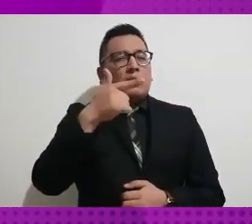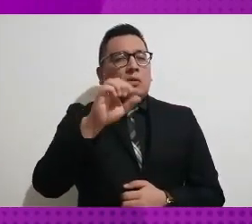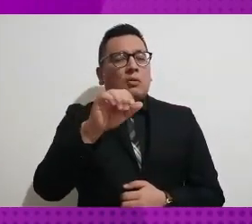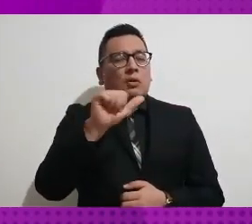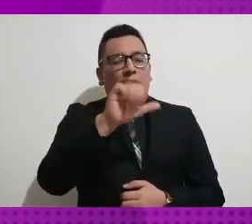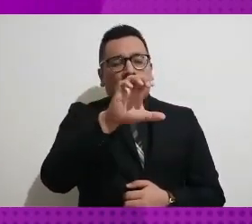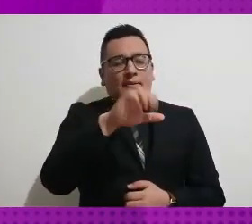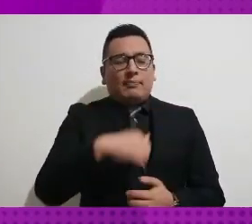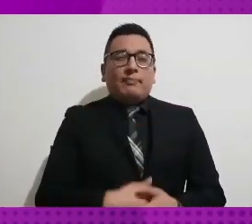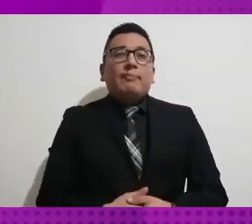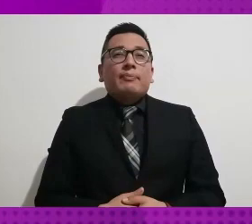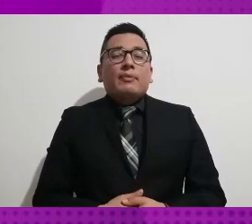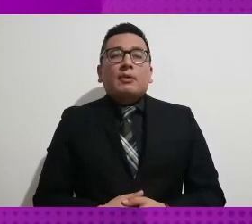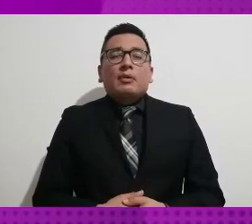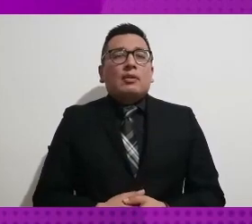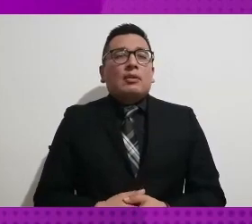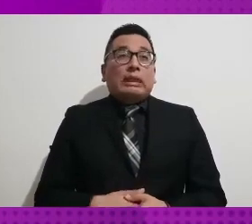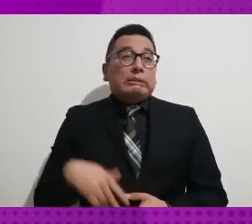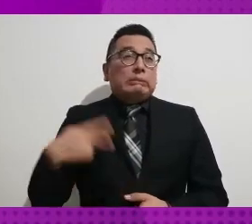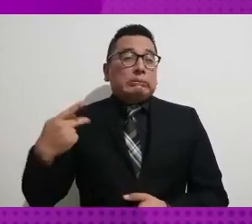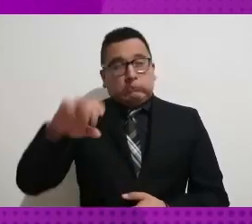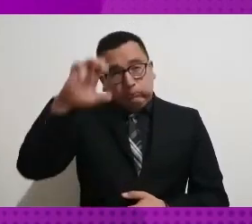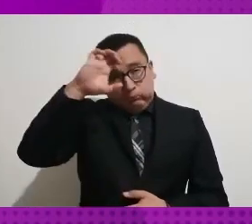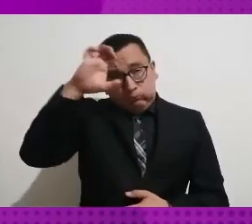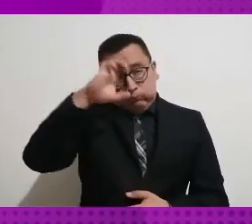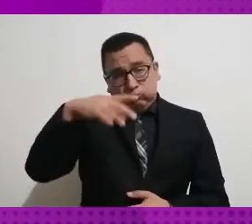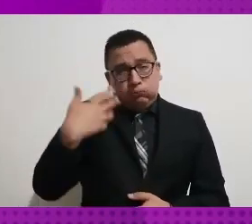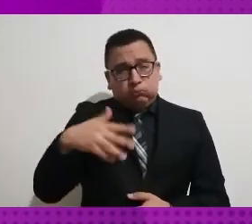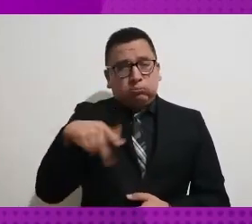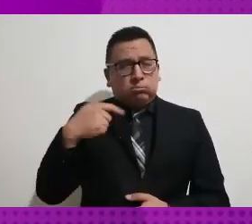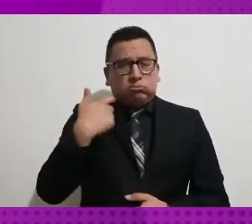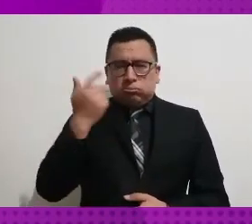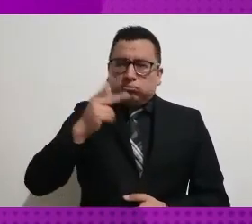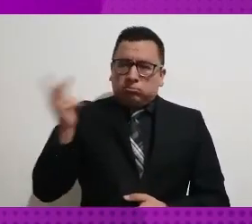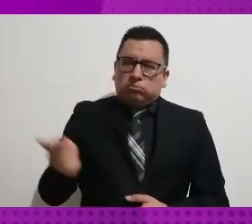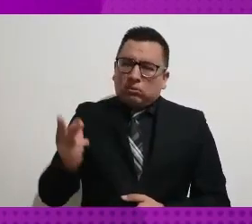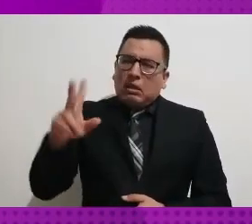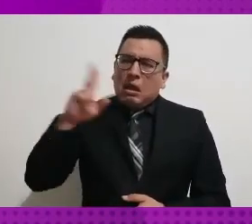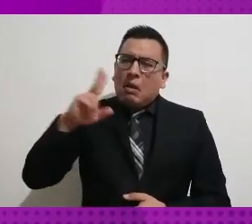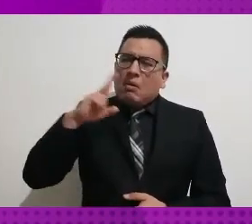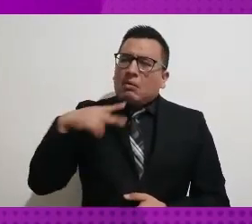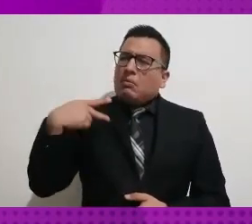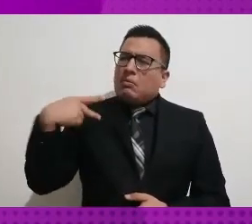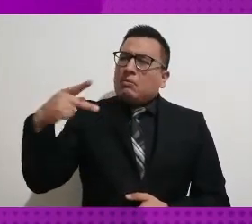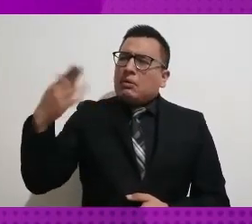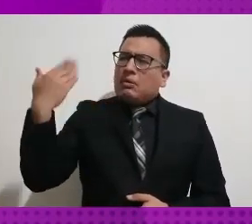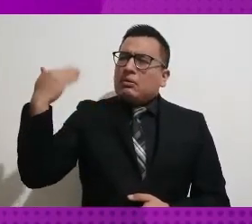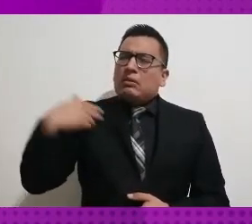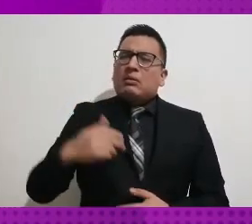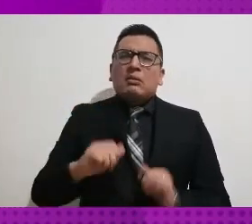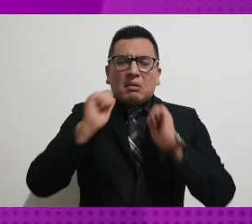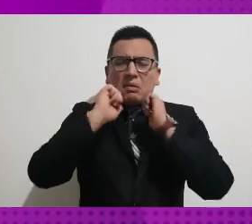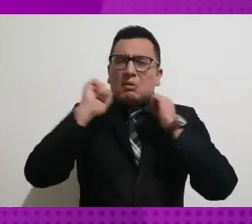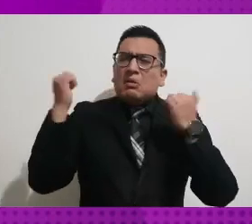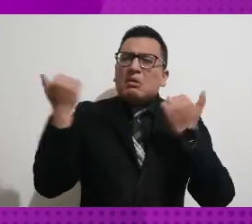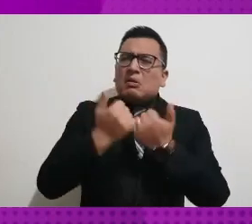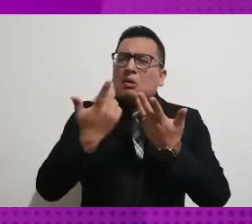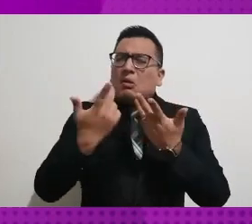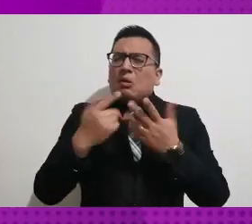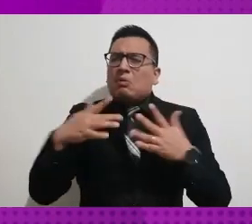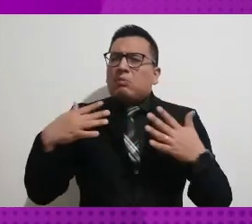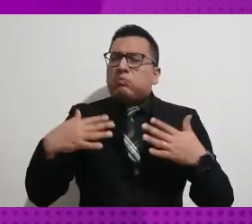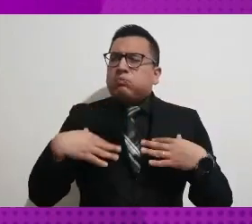vamos a empezar con una pregunta que tiene que ver pues justamente con esta parte. ¿Cómo inició usted en el mundo de la sociedad